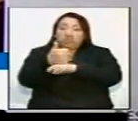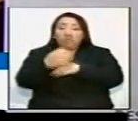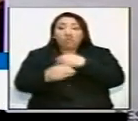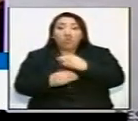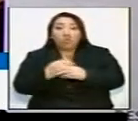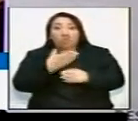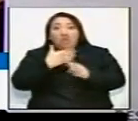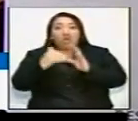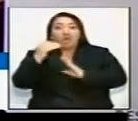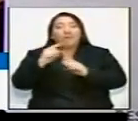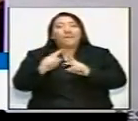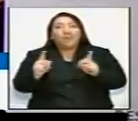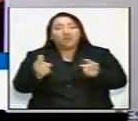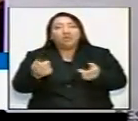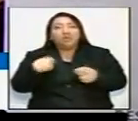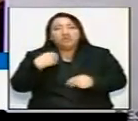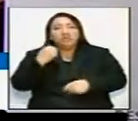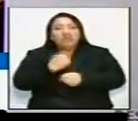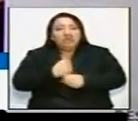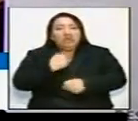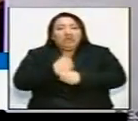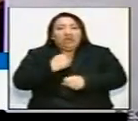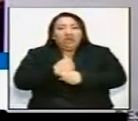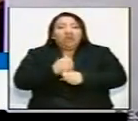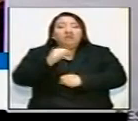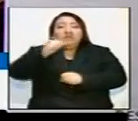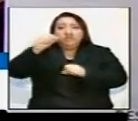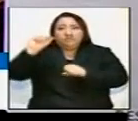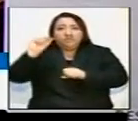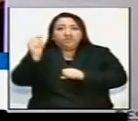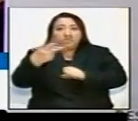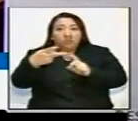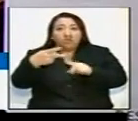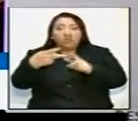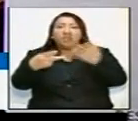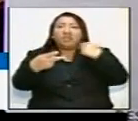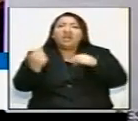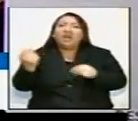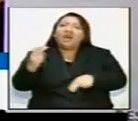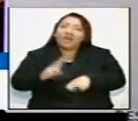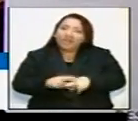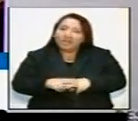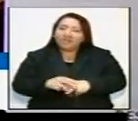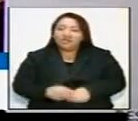Algunos de ustedes que saben quién era el segundo en el PBI era Argentina.